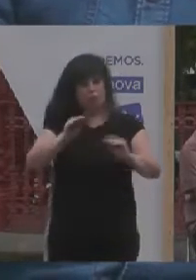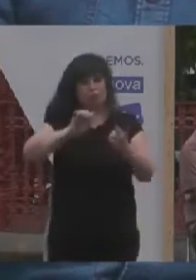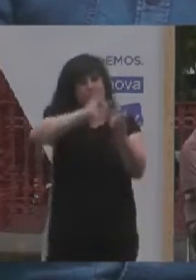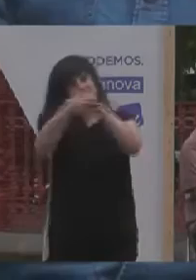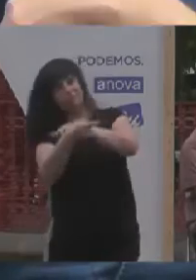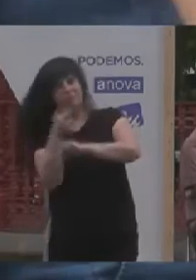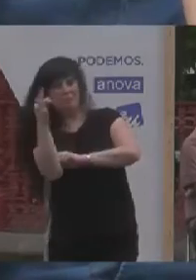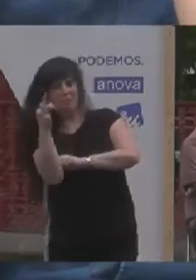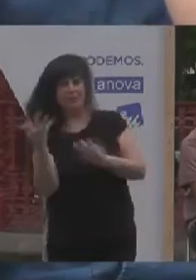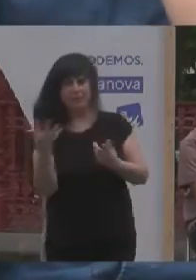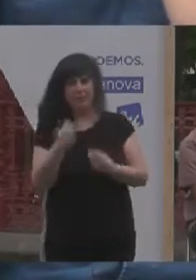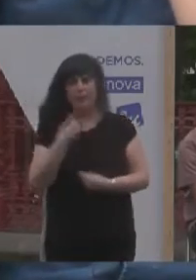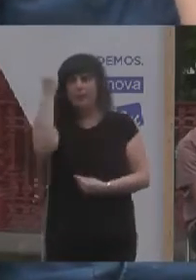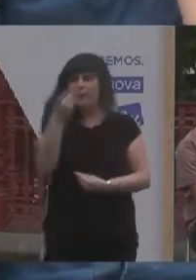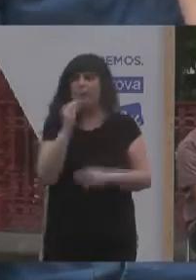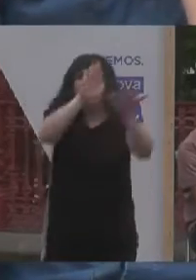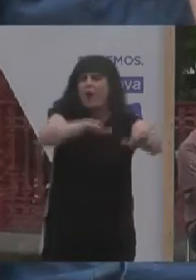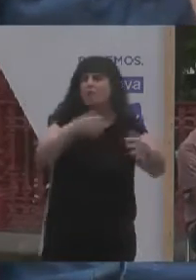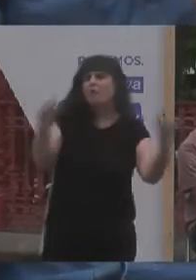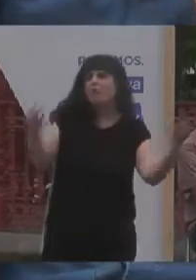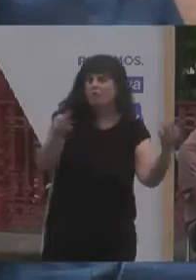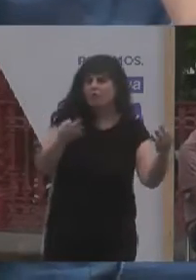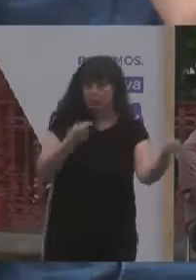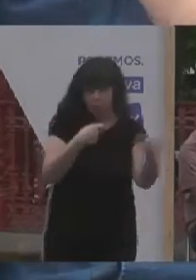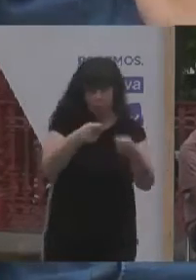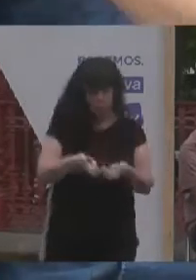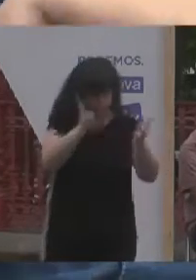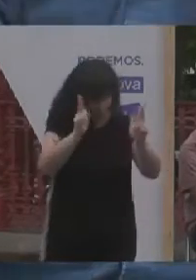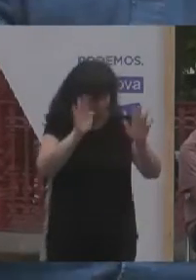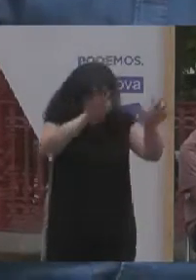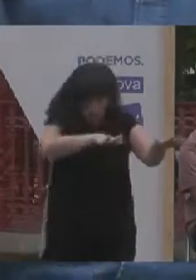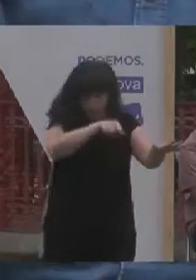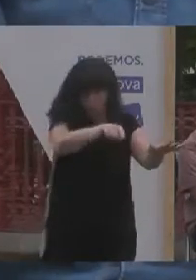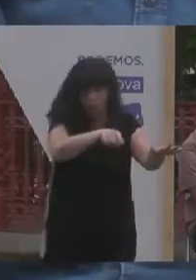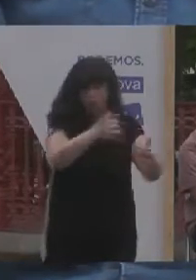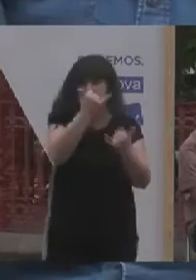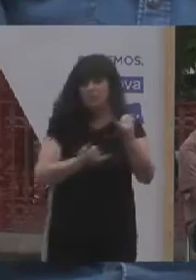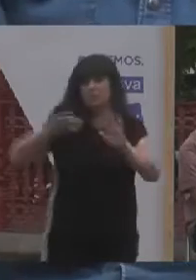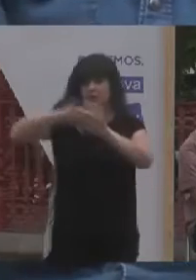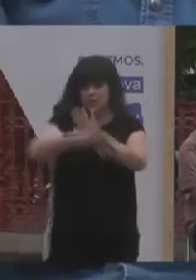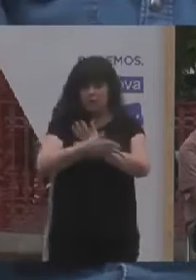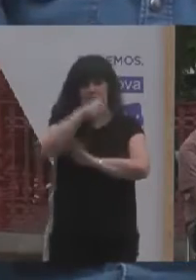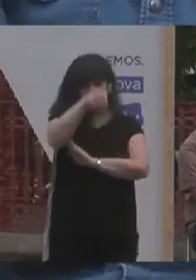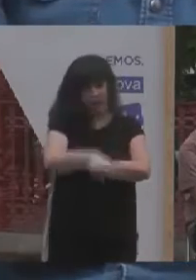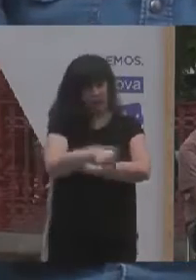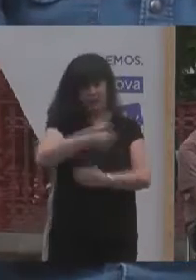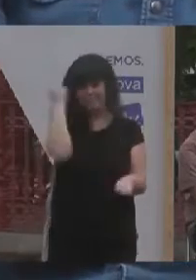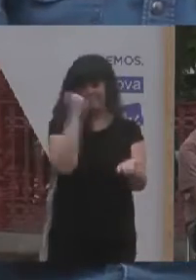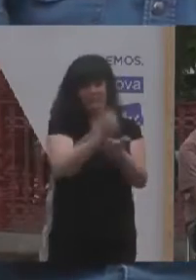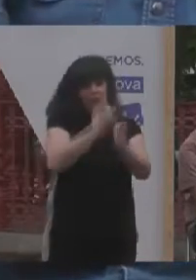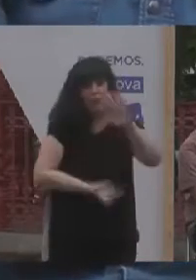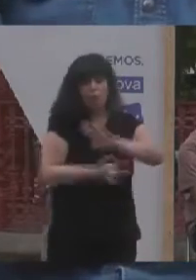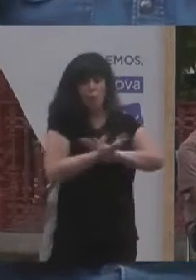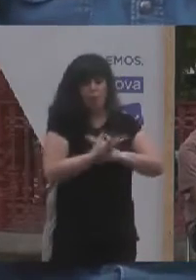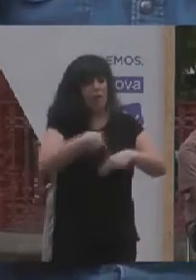a favor de que? A favor do Tratado de Libre Comercio, que acabará coas nosas denominacións de orixe, que acabará